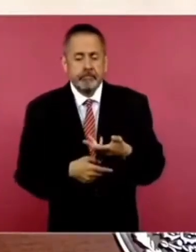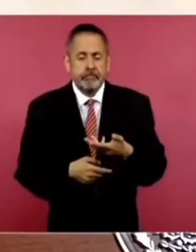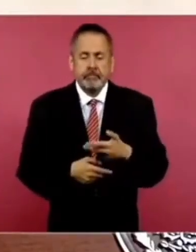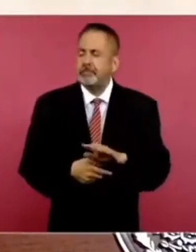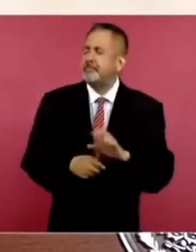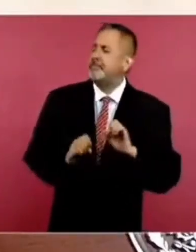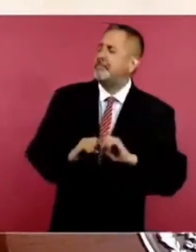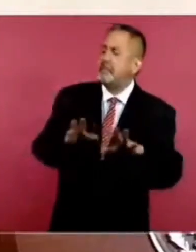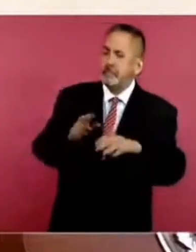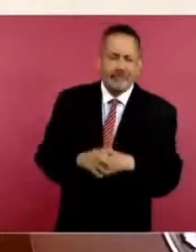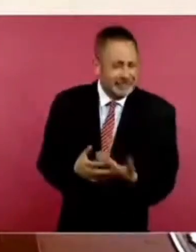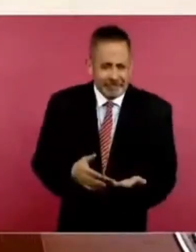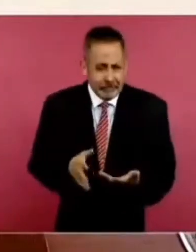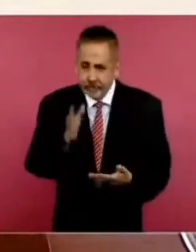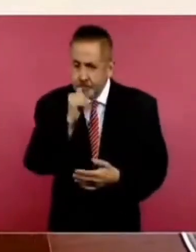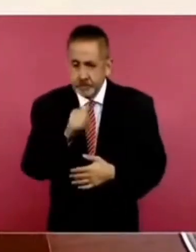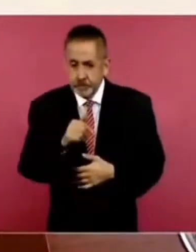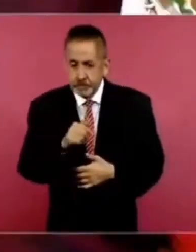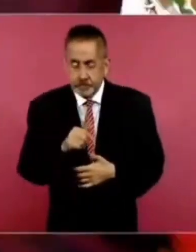ley secundaria esté por encima